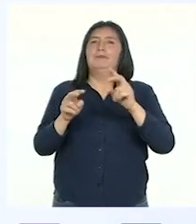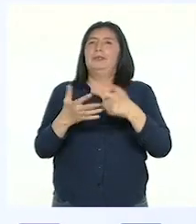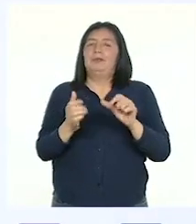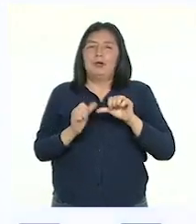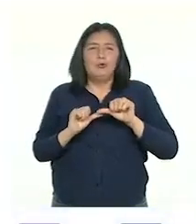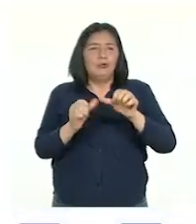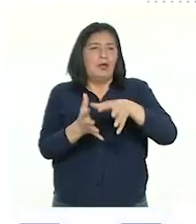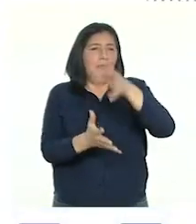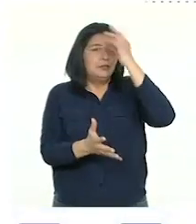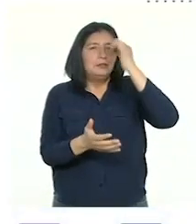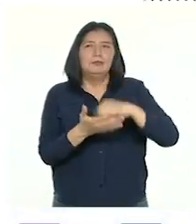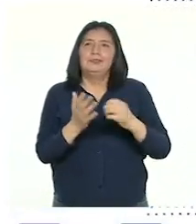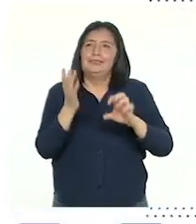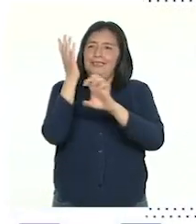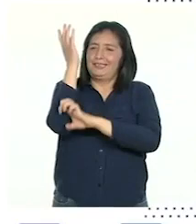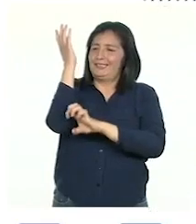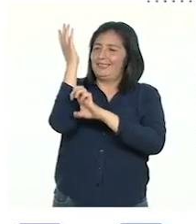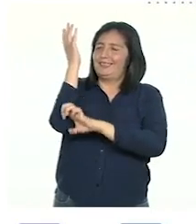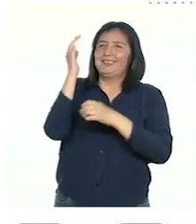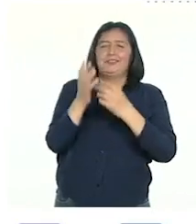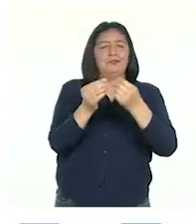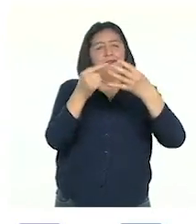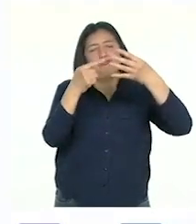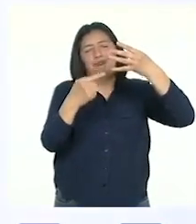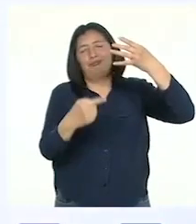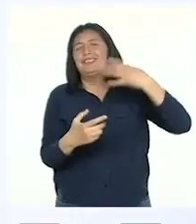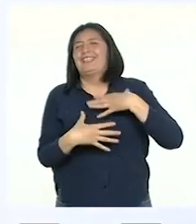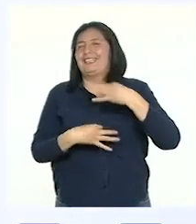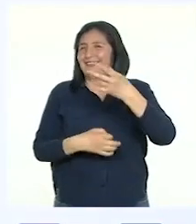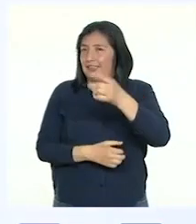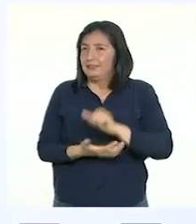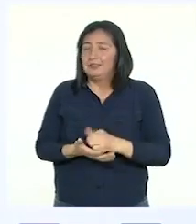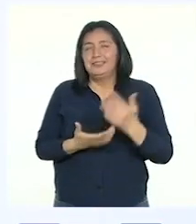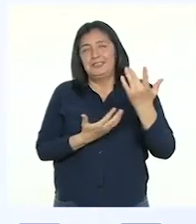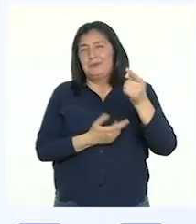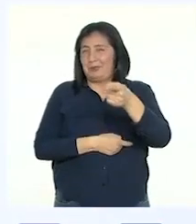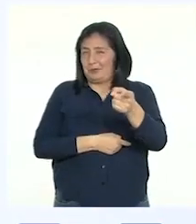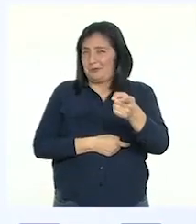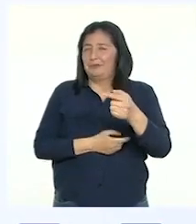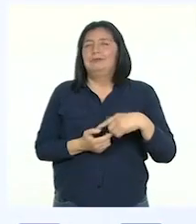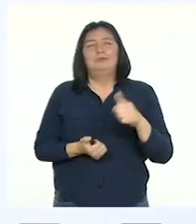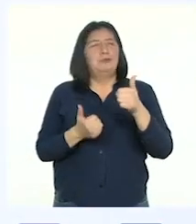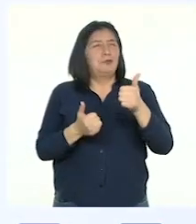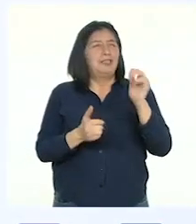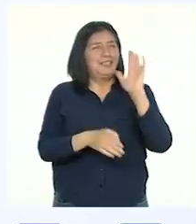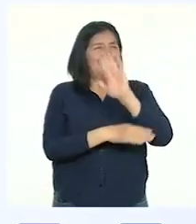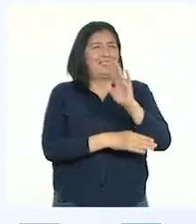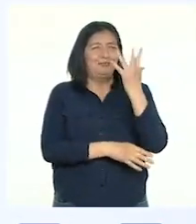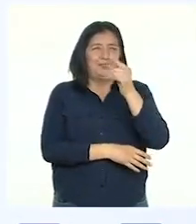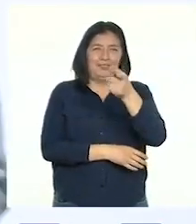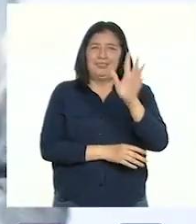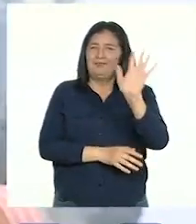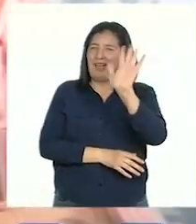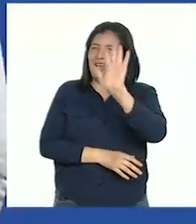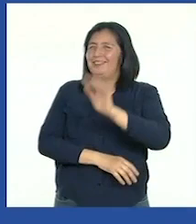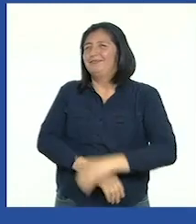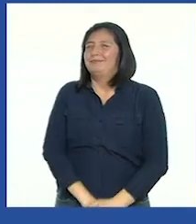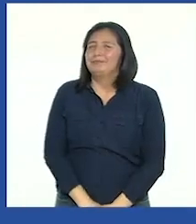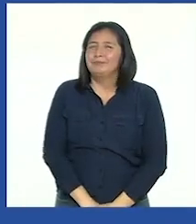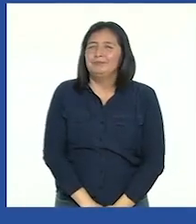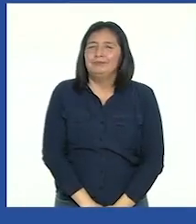continuaremos aprendiendo sobre las estaciones del año y muchas cosas interesantes. Los espero. Que tengan una linda tarde. Chao.